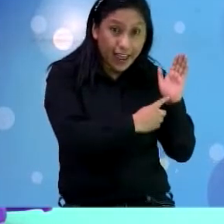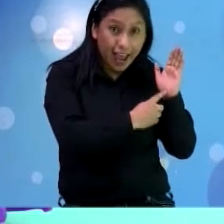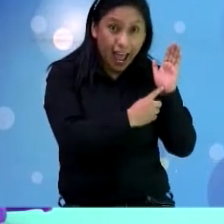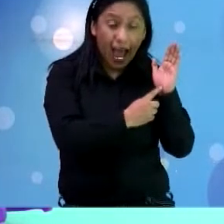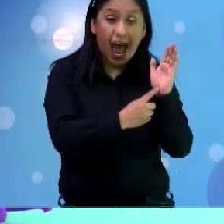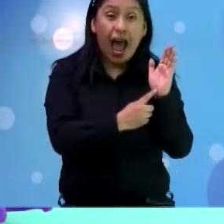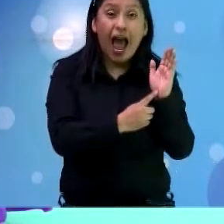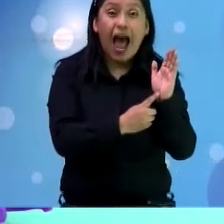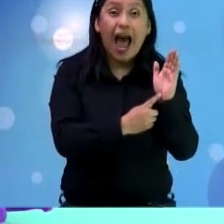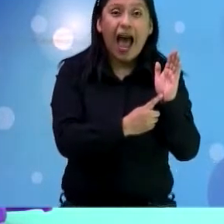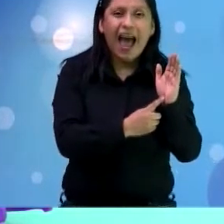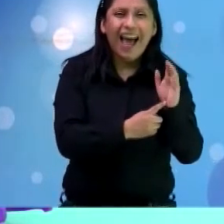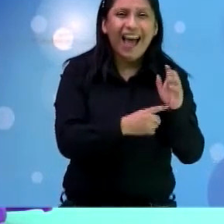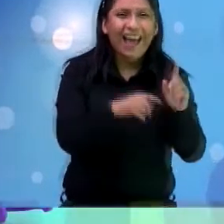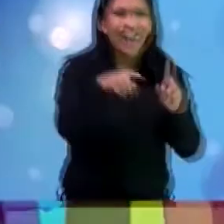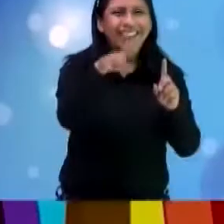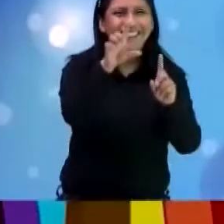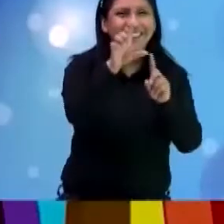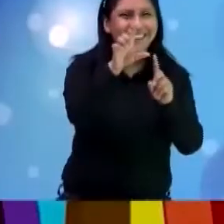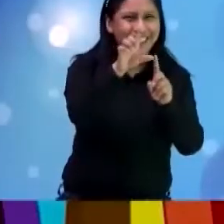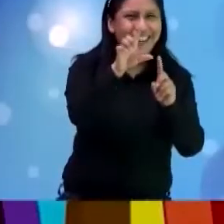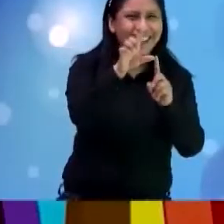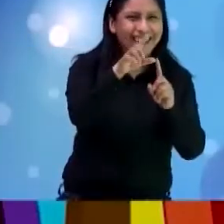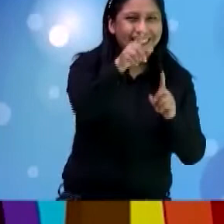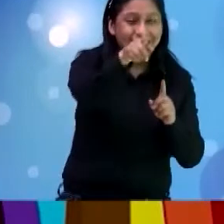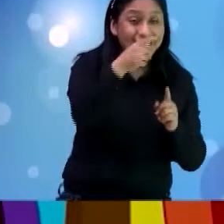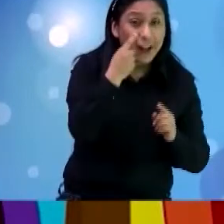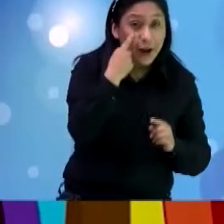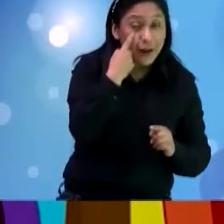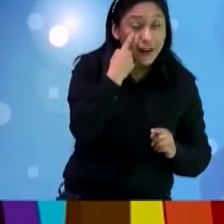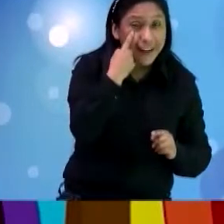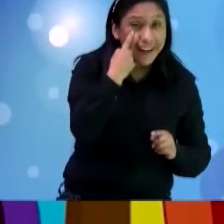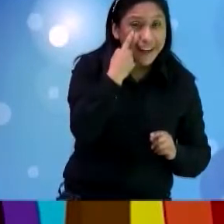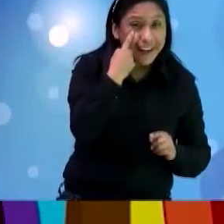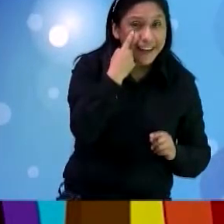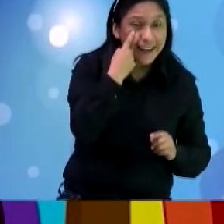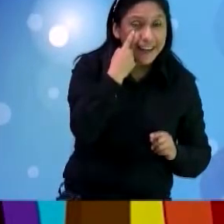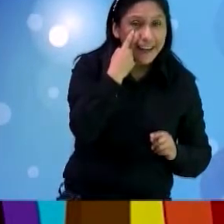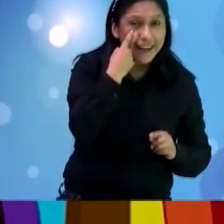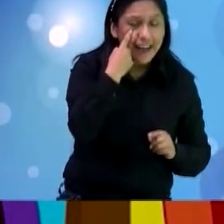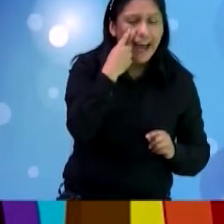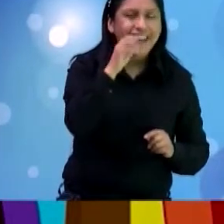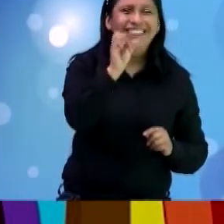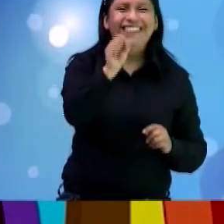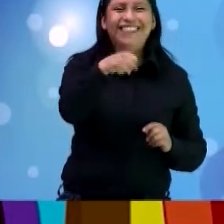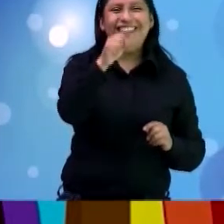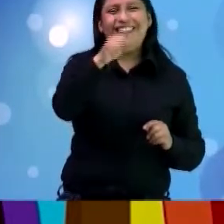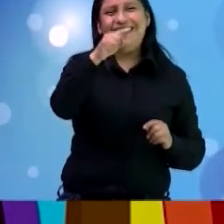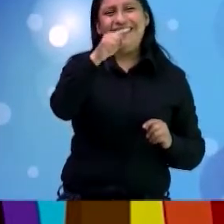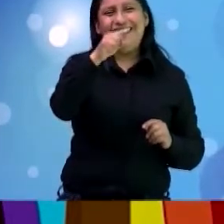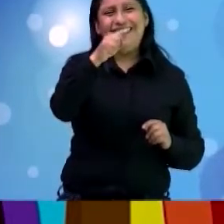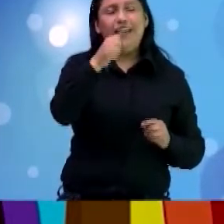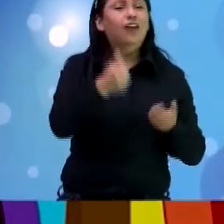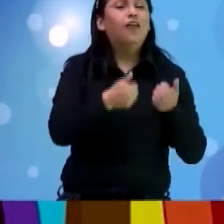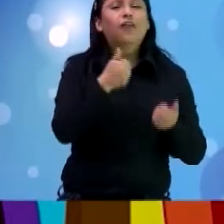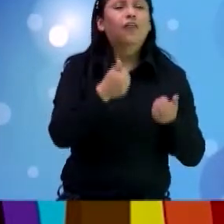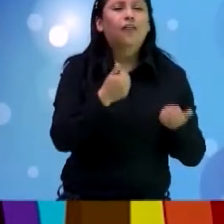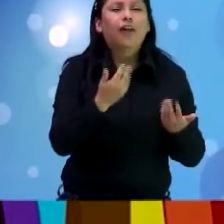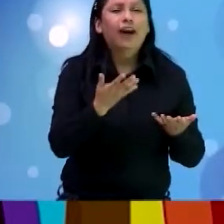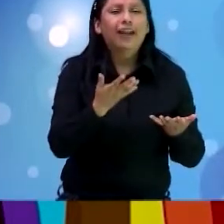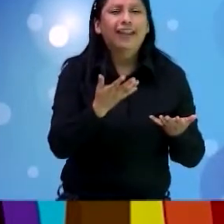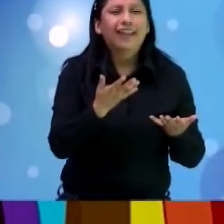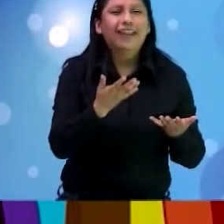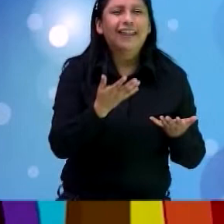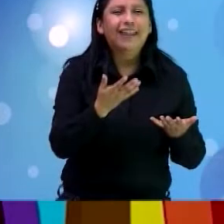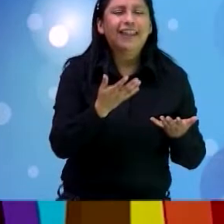Esta letra yo la conozco. ¿Ustedes la conocen? ¡Sí! ¿Cuál es el sonido de esta